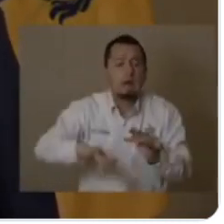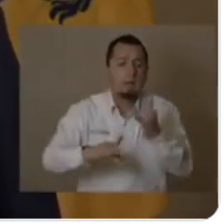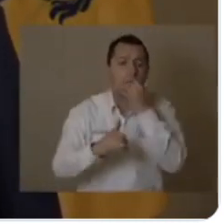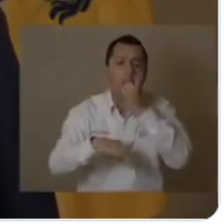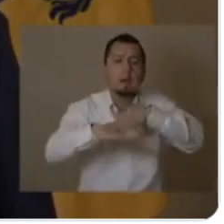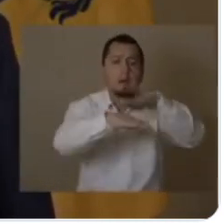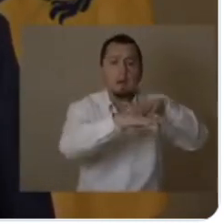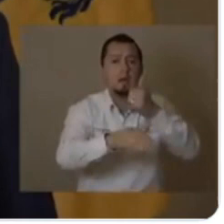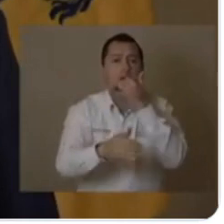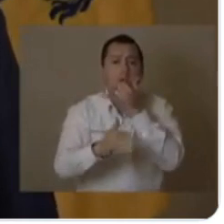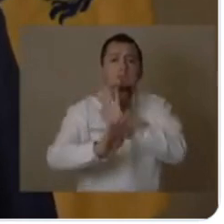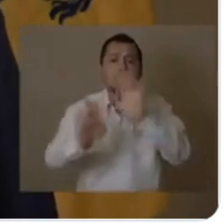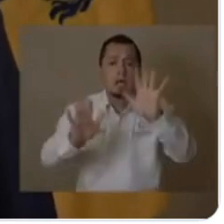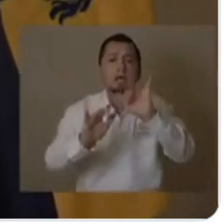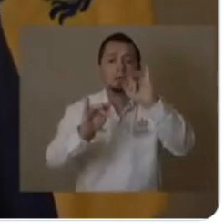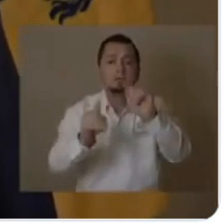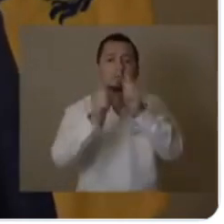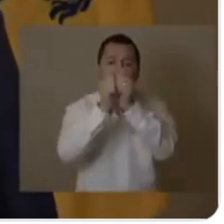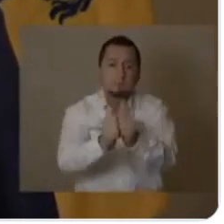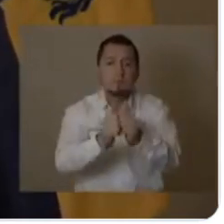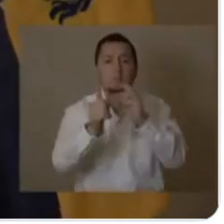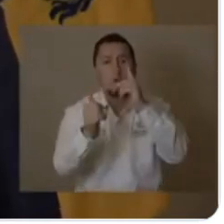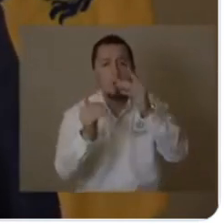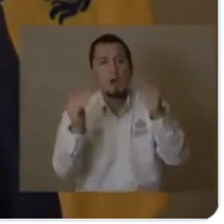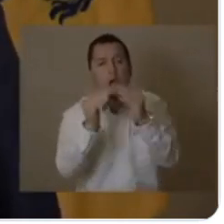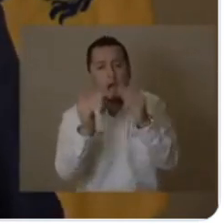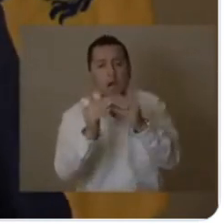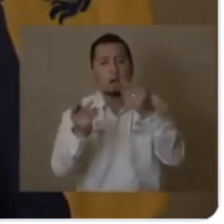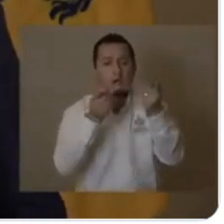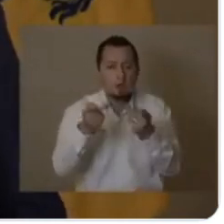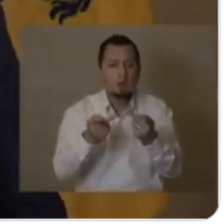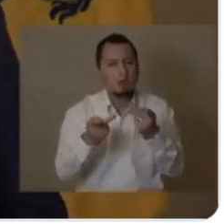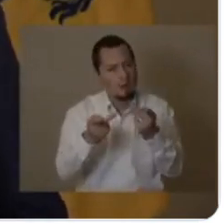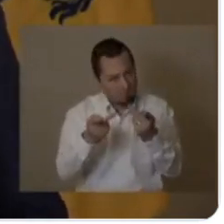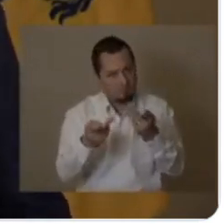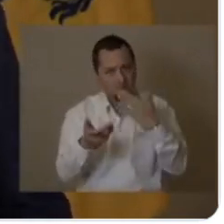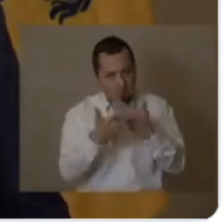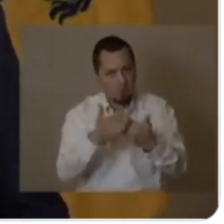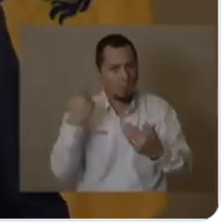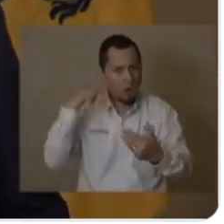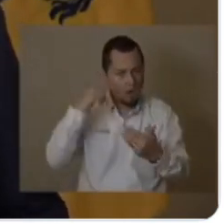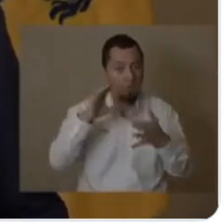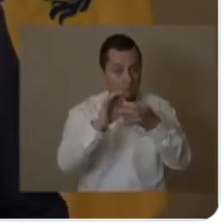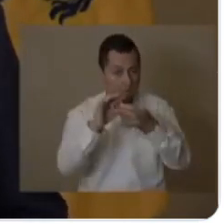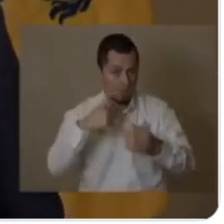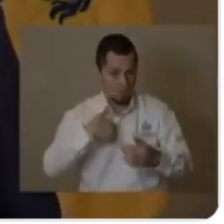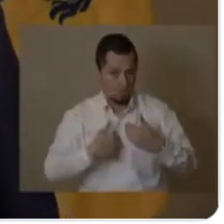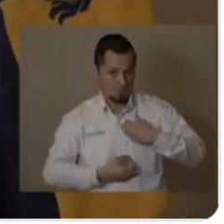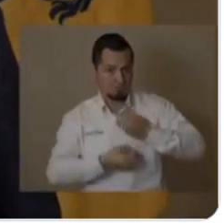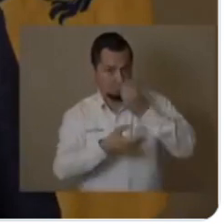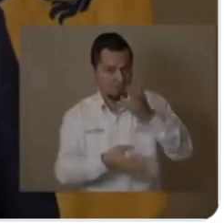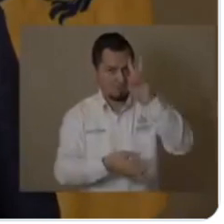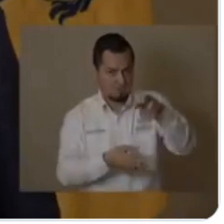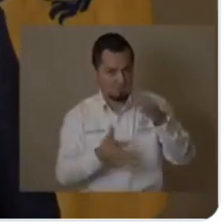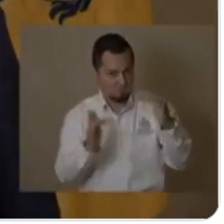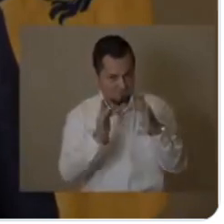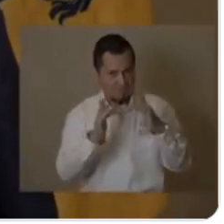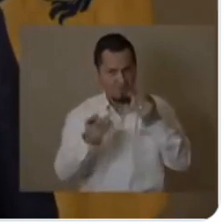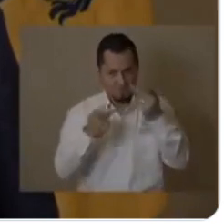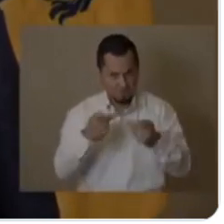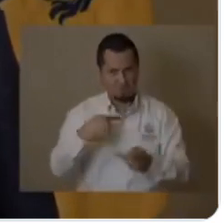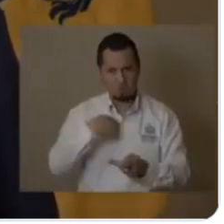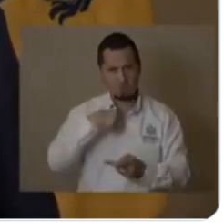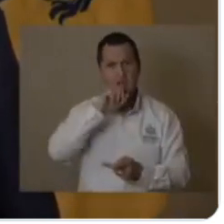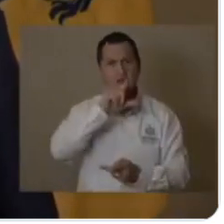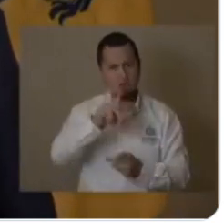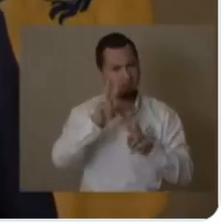tomado una postura distinta ante la crisis que enfrentamos. Ahora que la Federación está asumiendo su responsabilidad, nosotros tenemos que mandar un mensaje